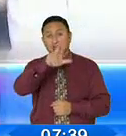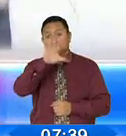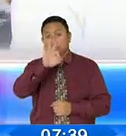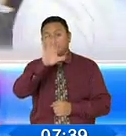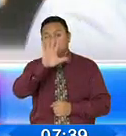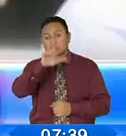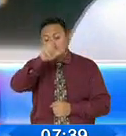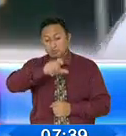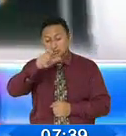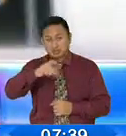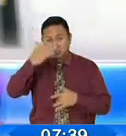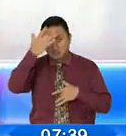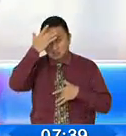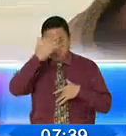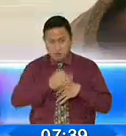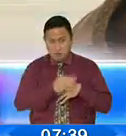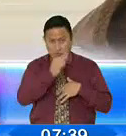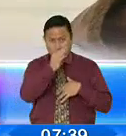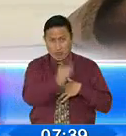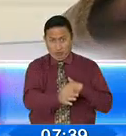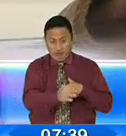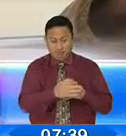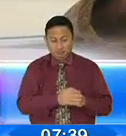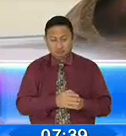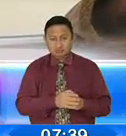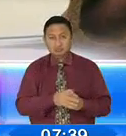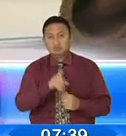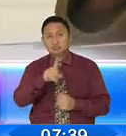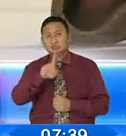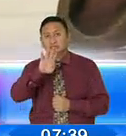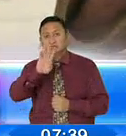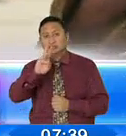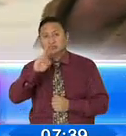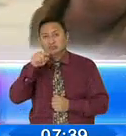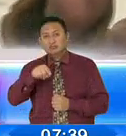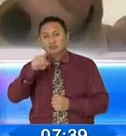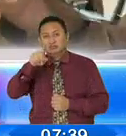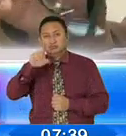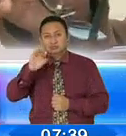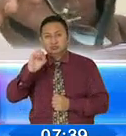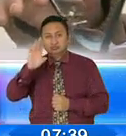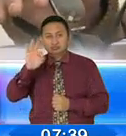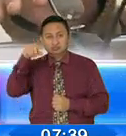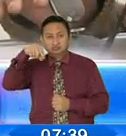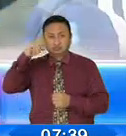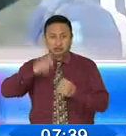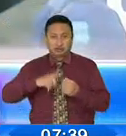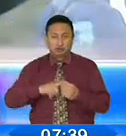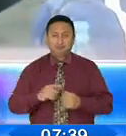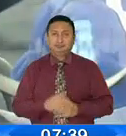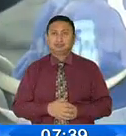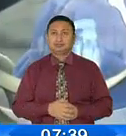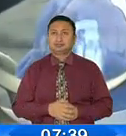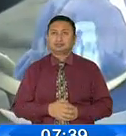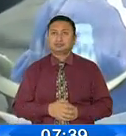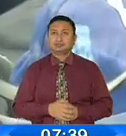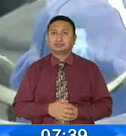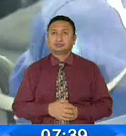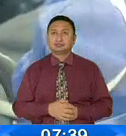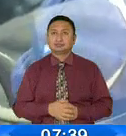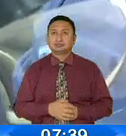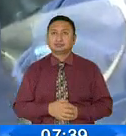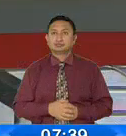444.395 casos positivos de COVID, de los cuales 146.109 son en Quito, informó Adriana